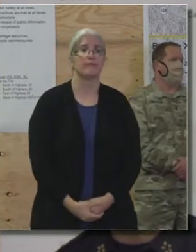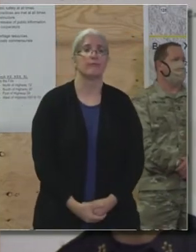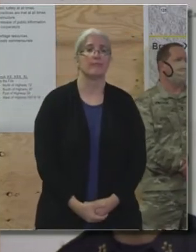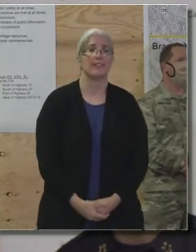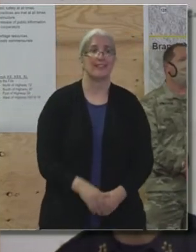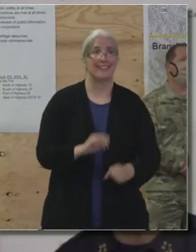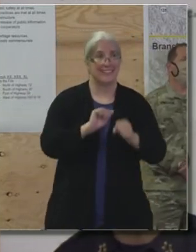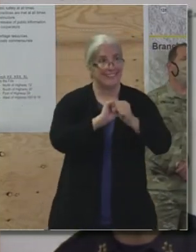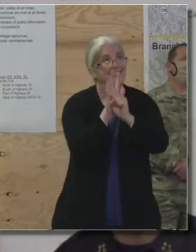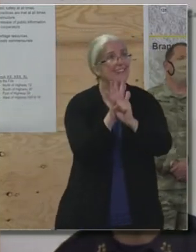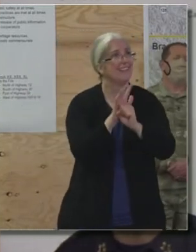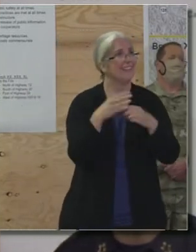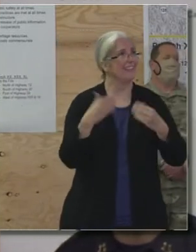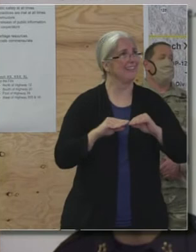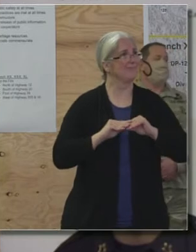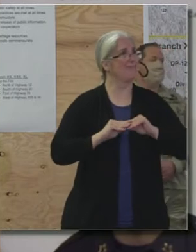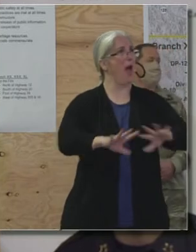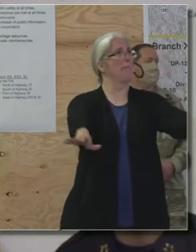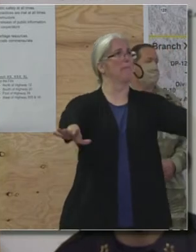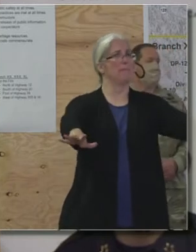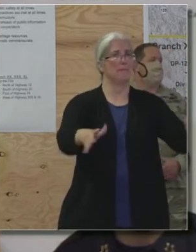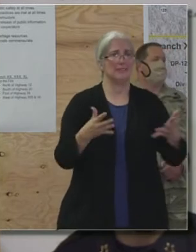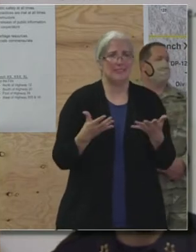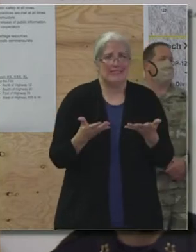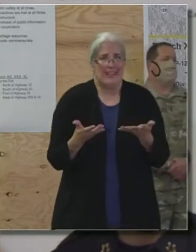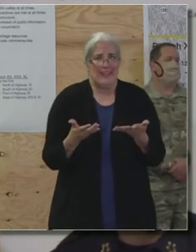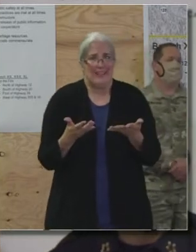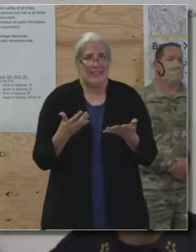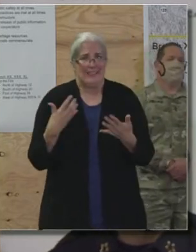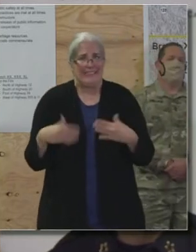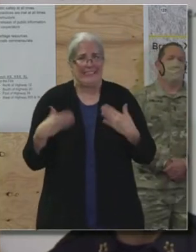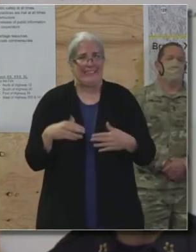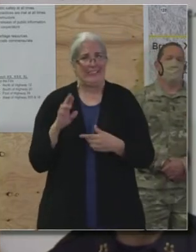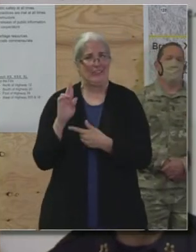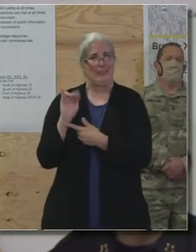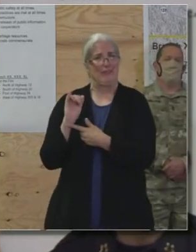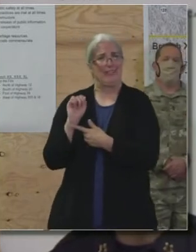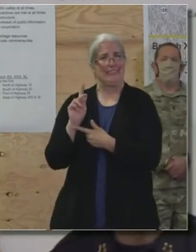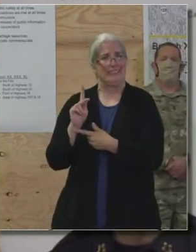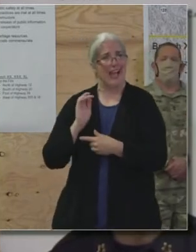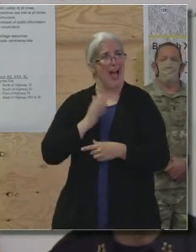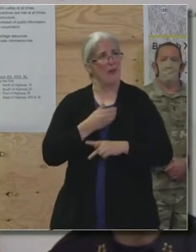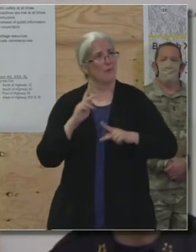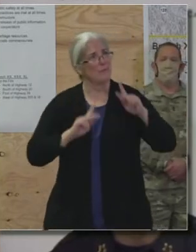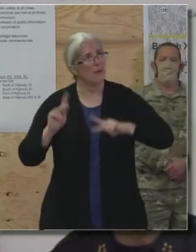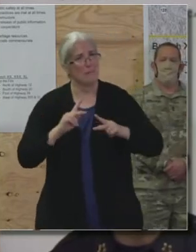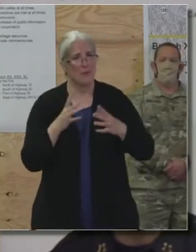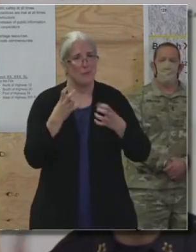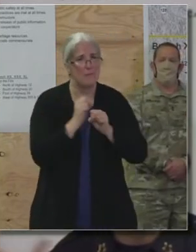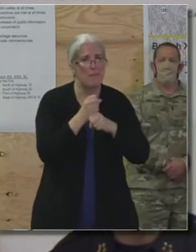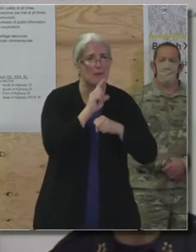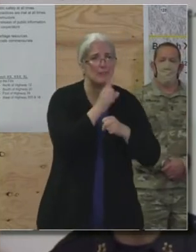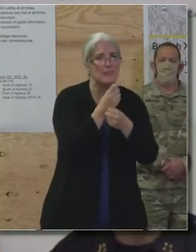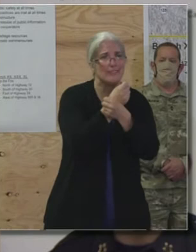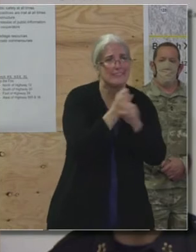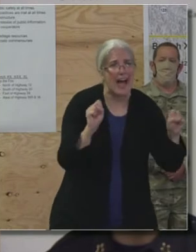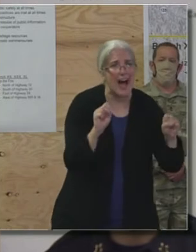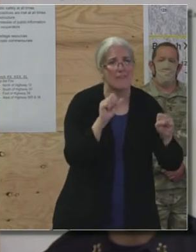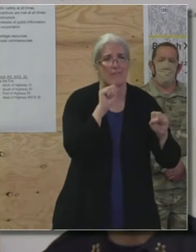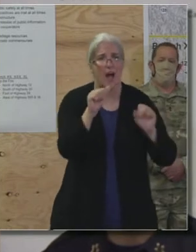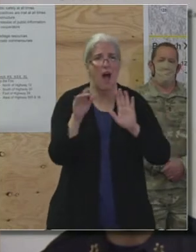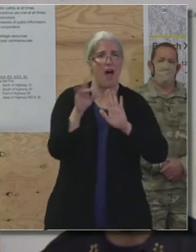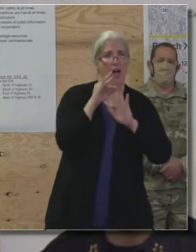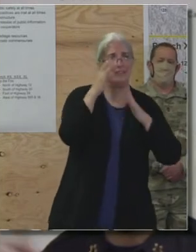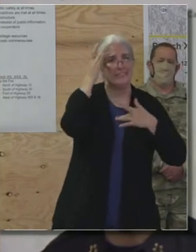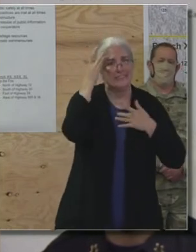pandemia y la necesidad de mantener a los primeros socorristas sanos y seguros y si los protocolos y procedimientos